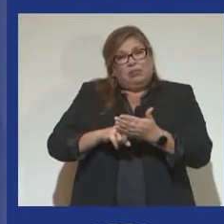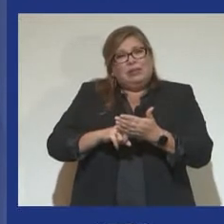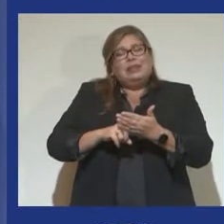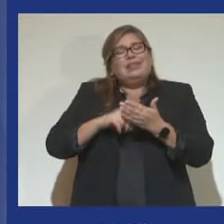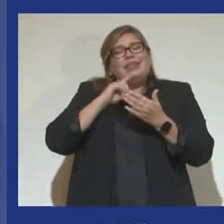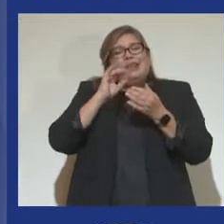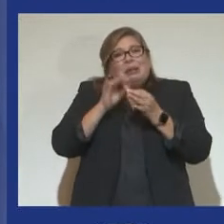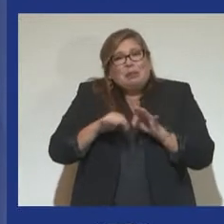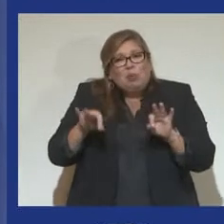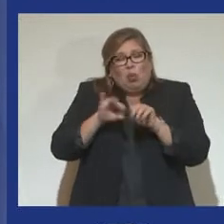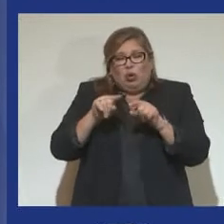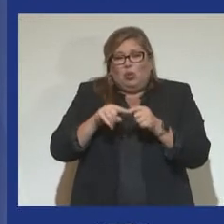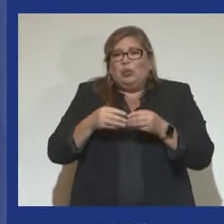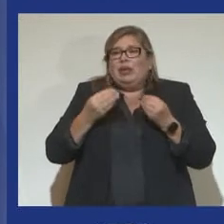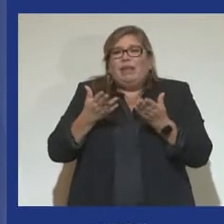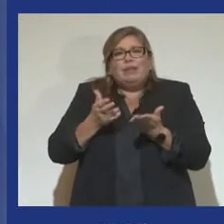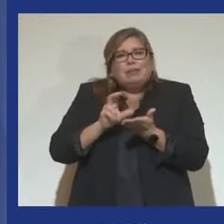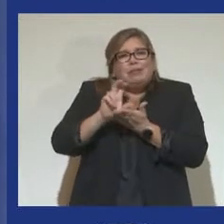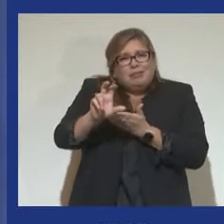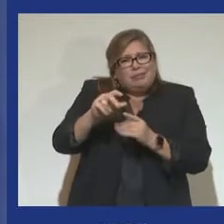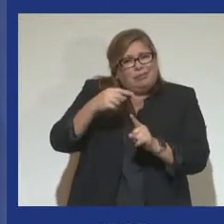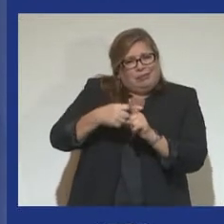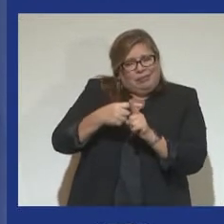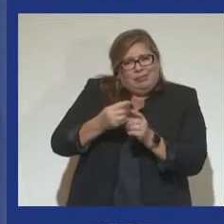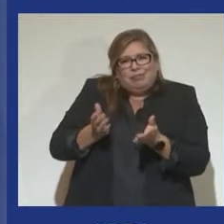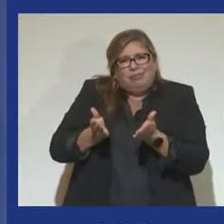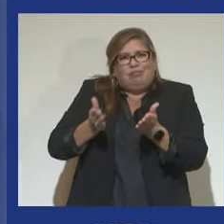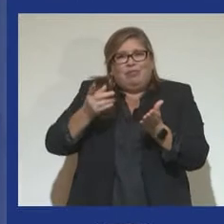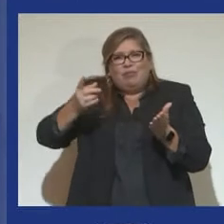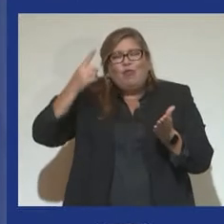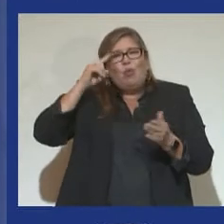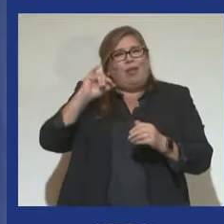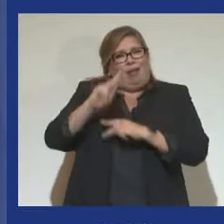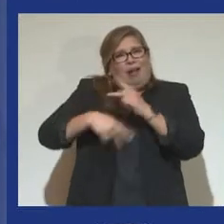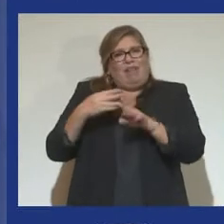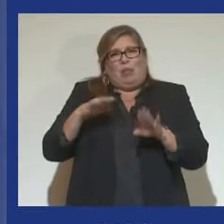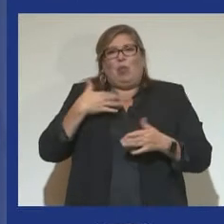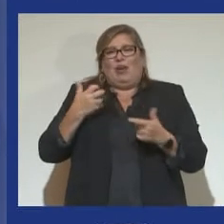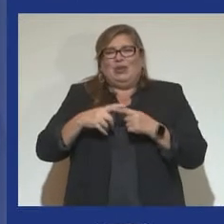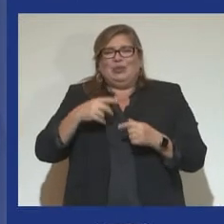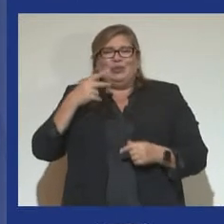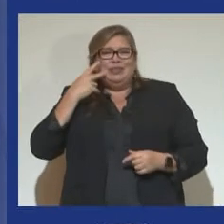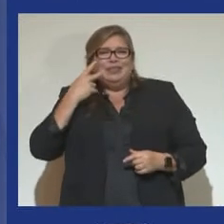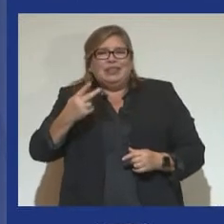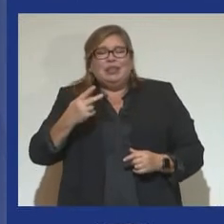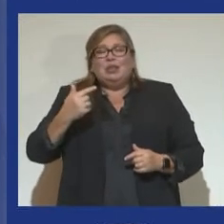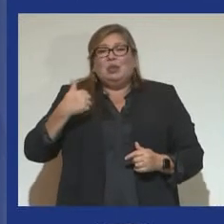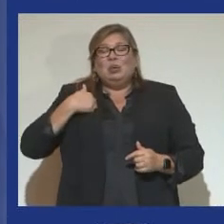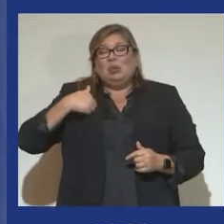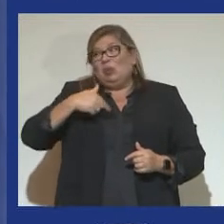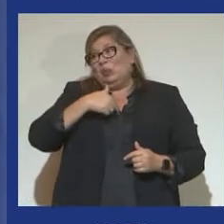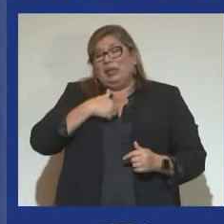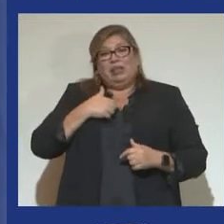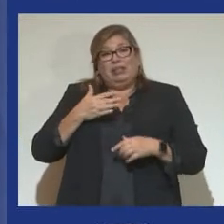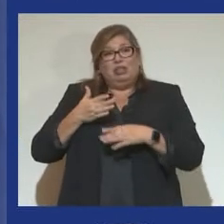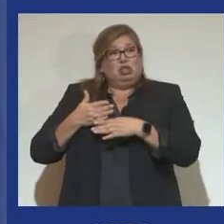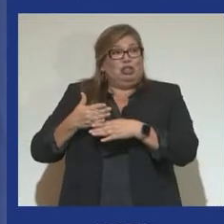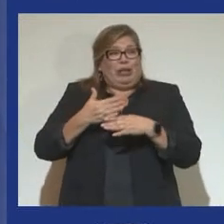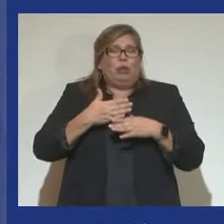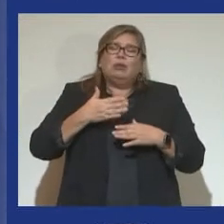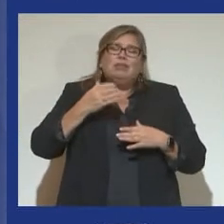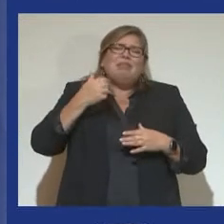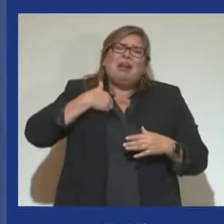en proporcionar incentivos para el tipo de comportamiento que queremos ver y yo creo